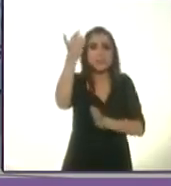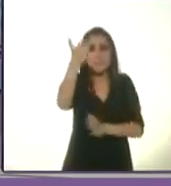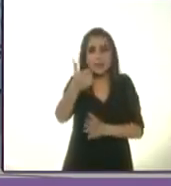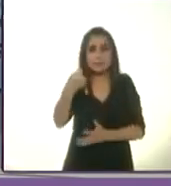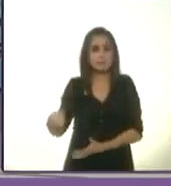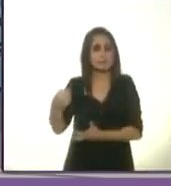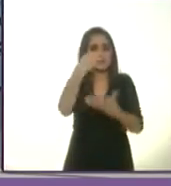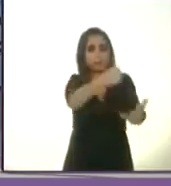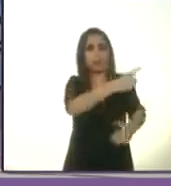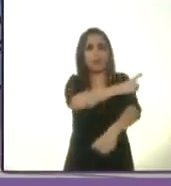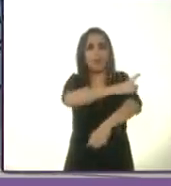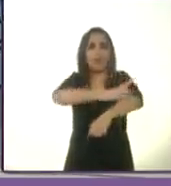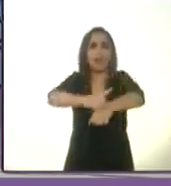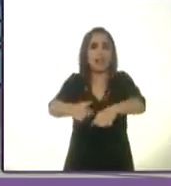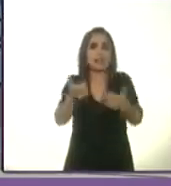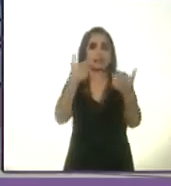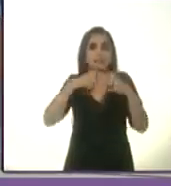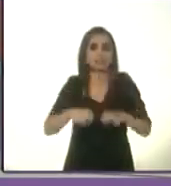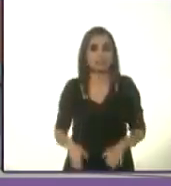a la delega